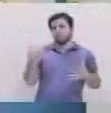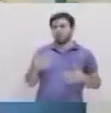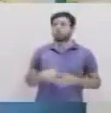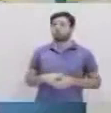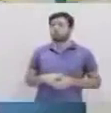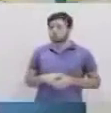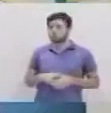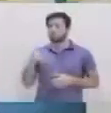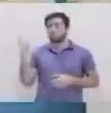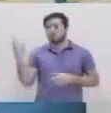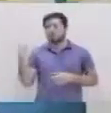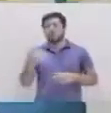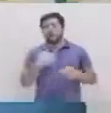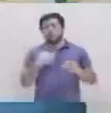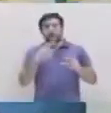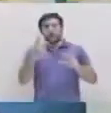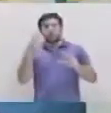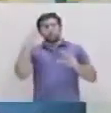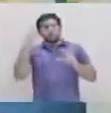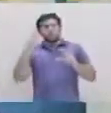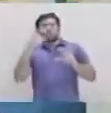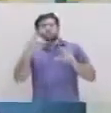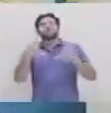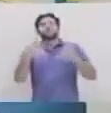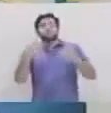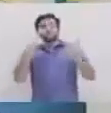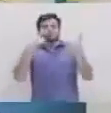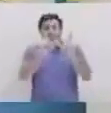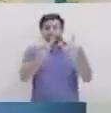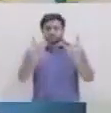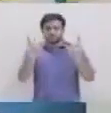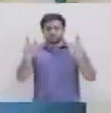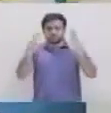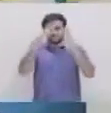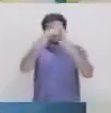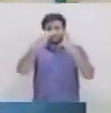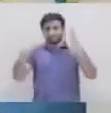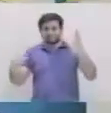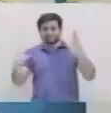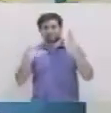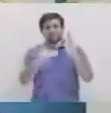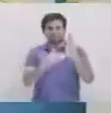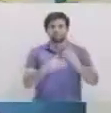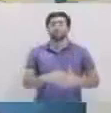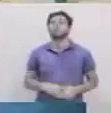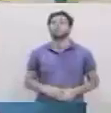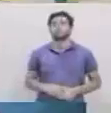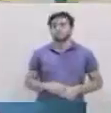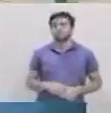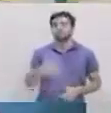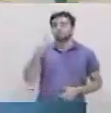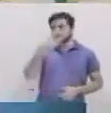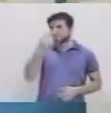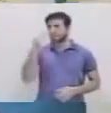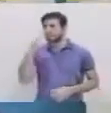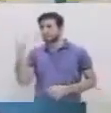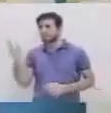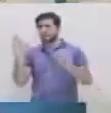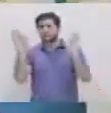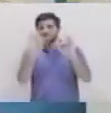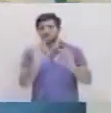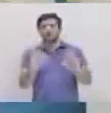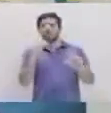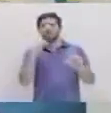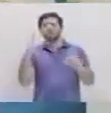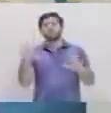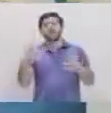relación de las razones trigonométricas con la solución de este problema. Bien, ¿qué forma se observa en